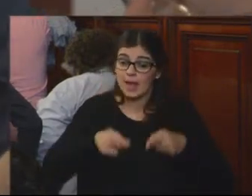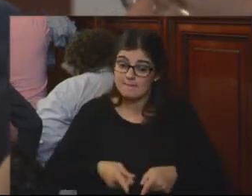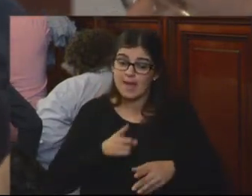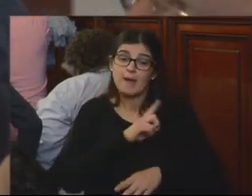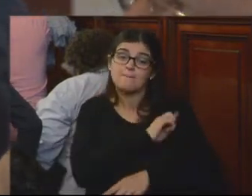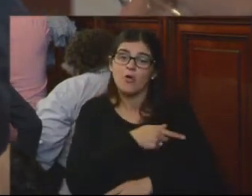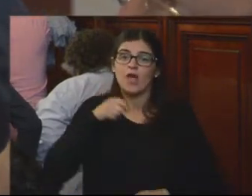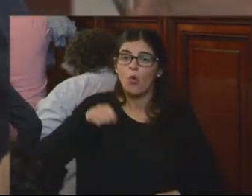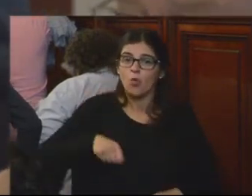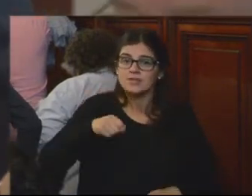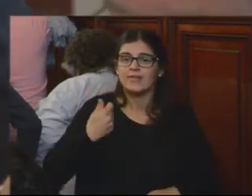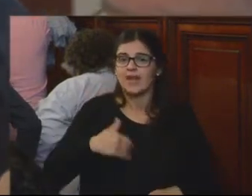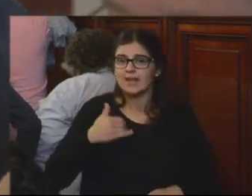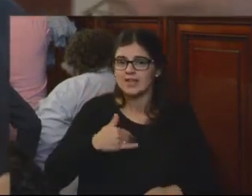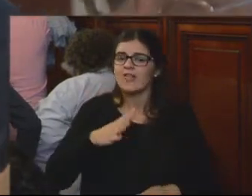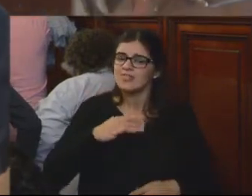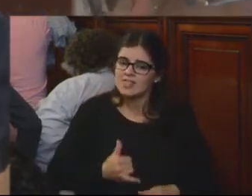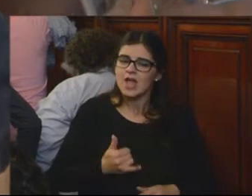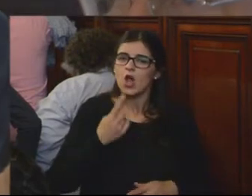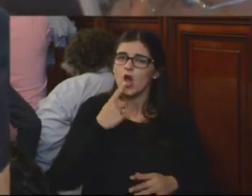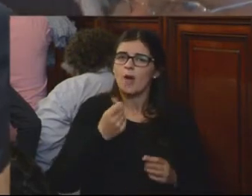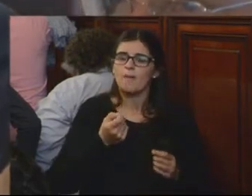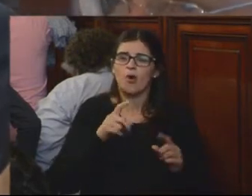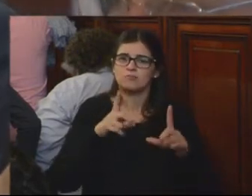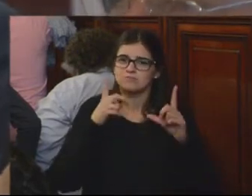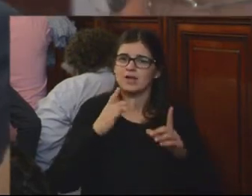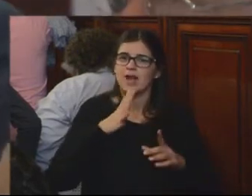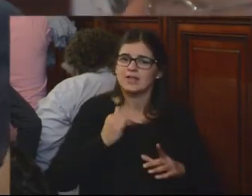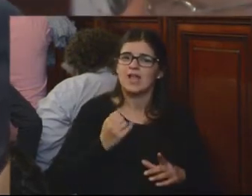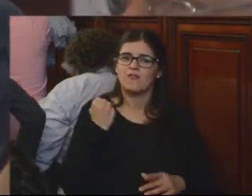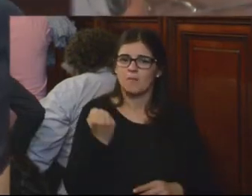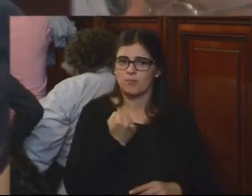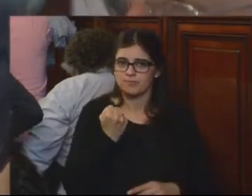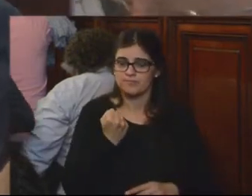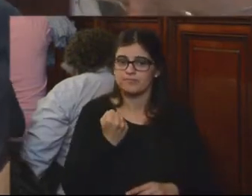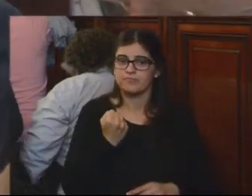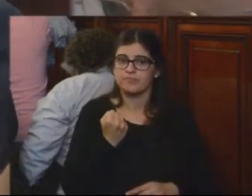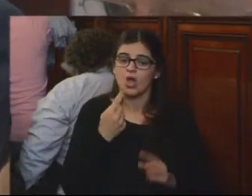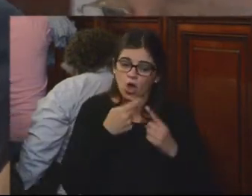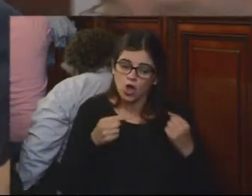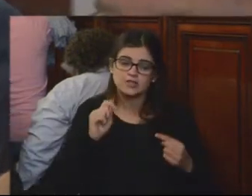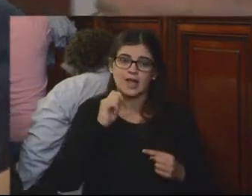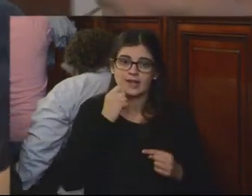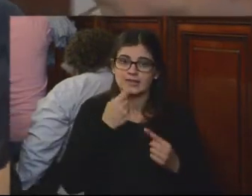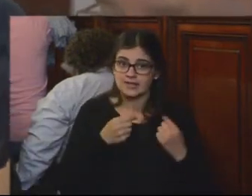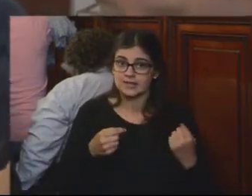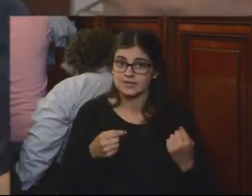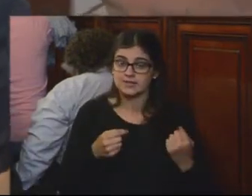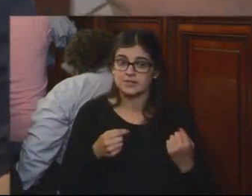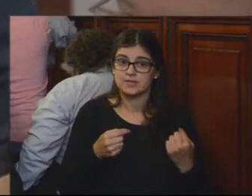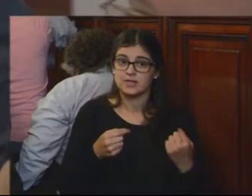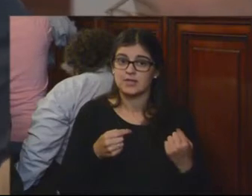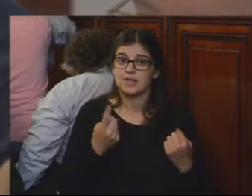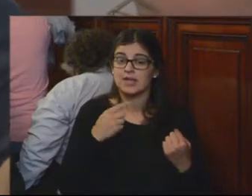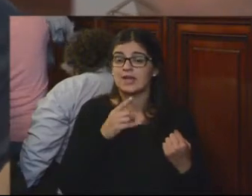judicial de argentina que hoy tiene una figura como zaffaroni en la corte de costa rica todo eso es que